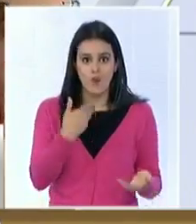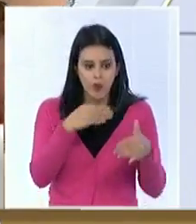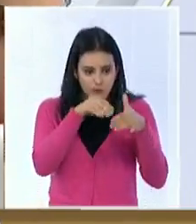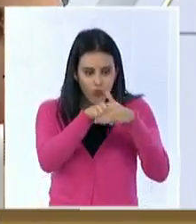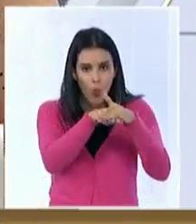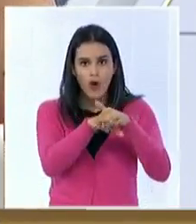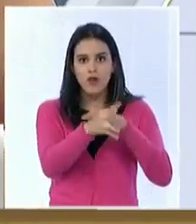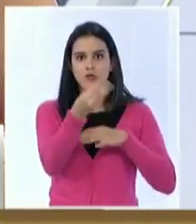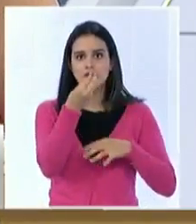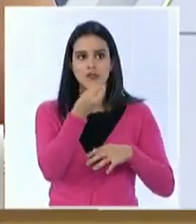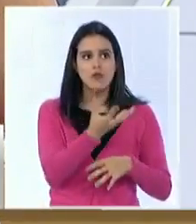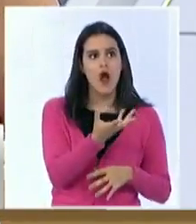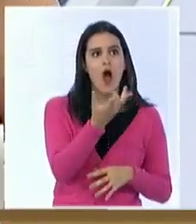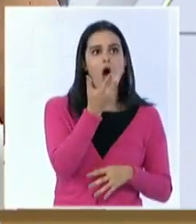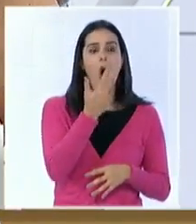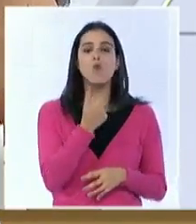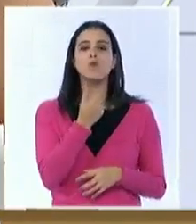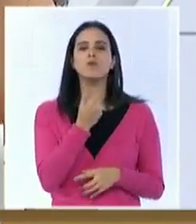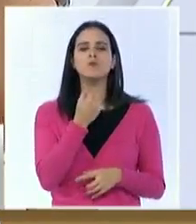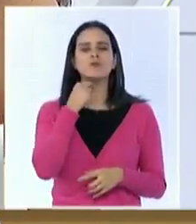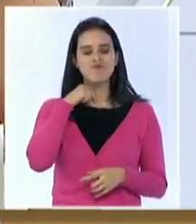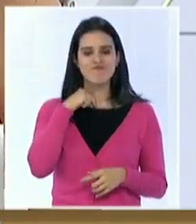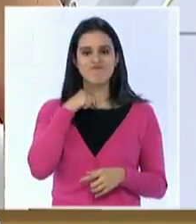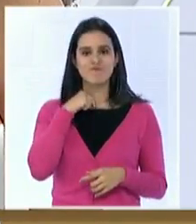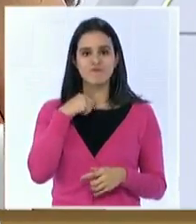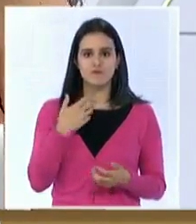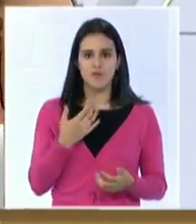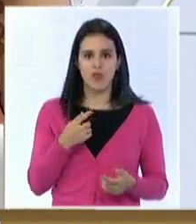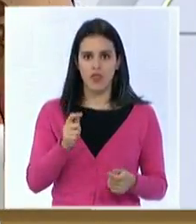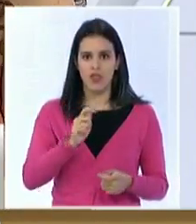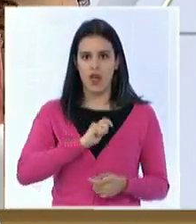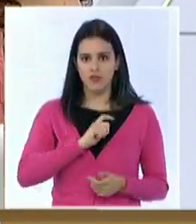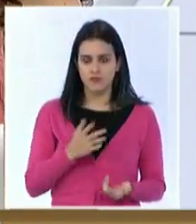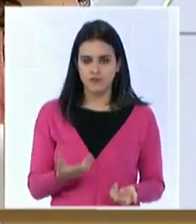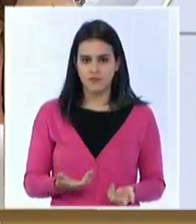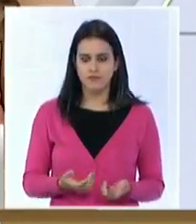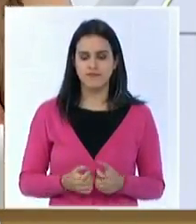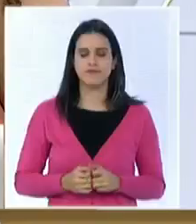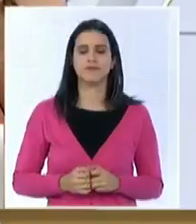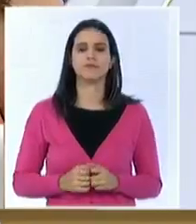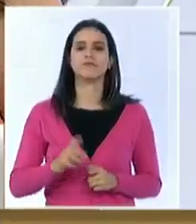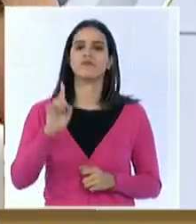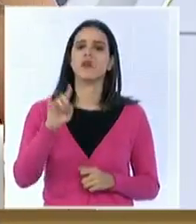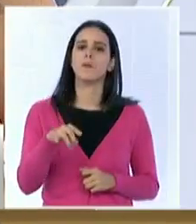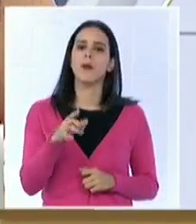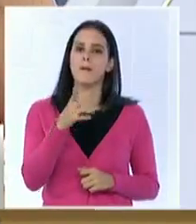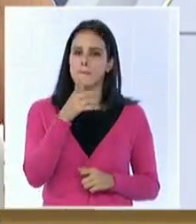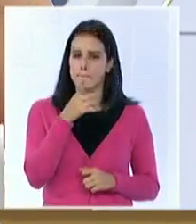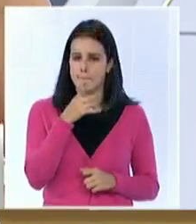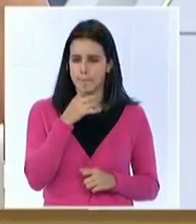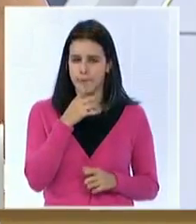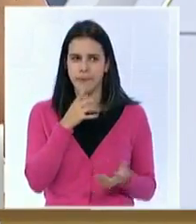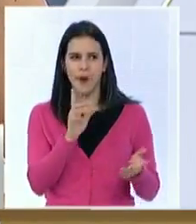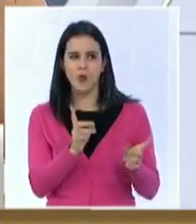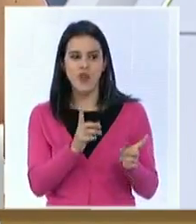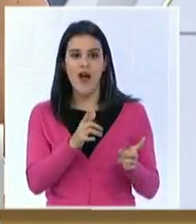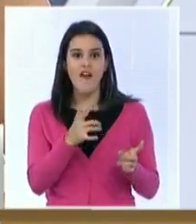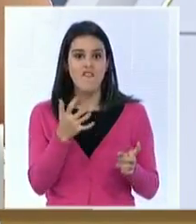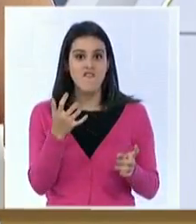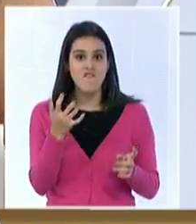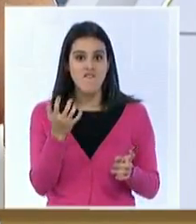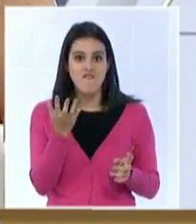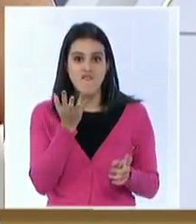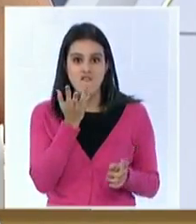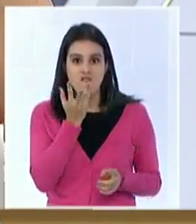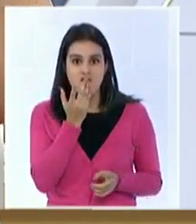se fractura, se parte. Entonces, cuando usted vaya a retirar el alimento del congelador, podemos entonces estar en presencia ya no de un